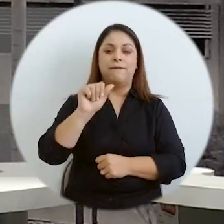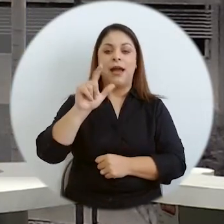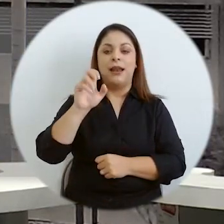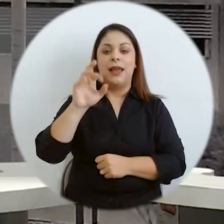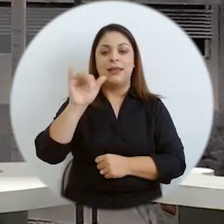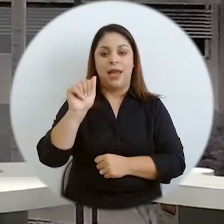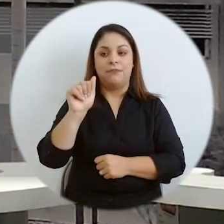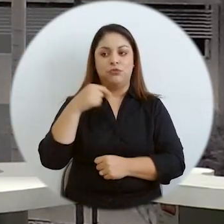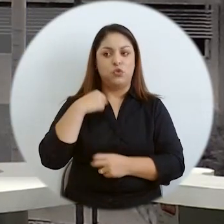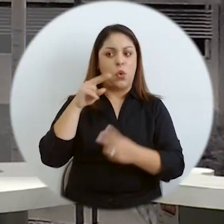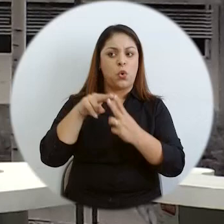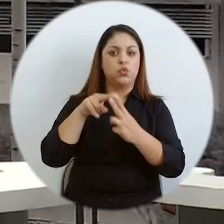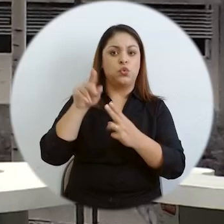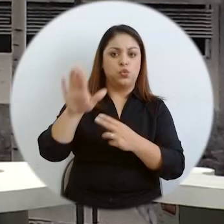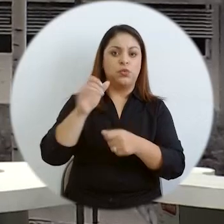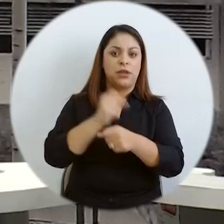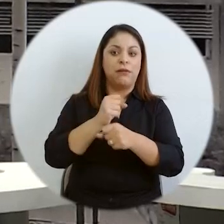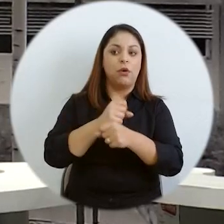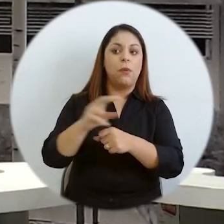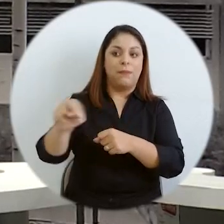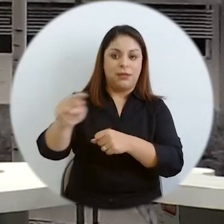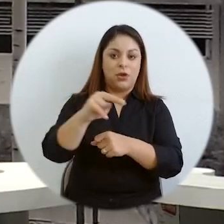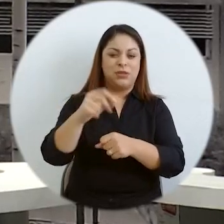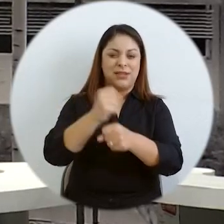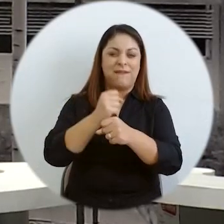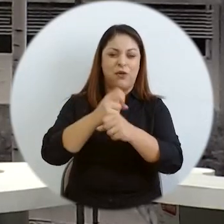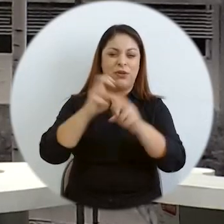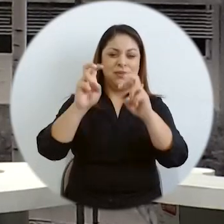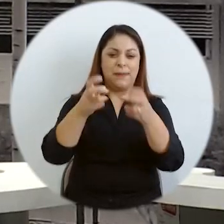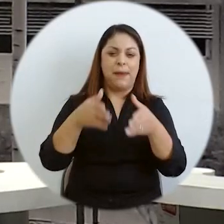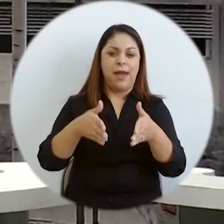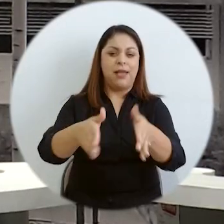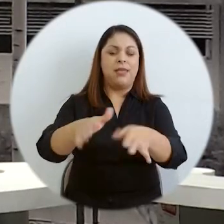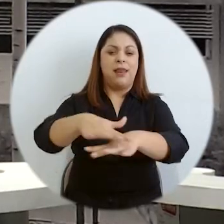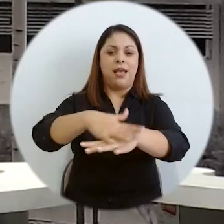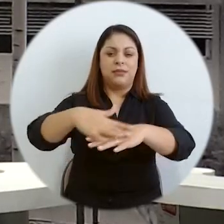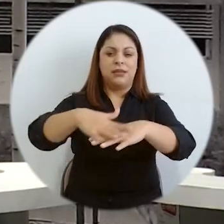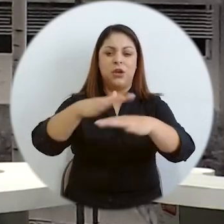haciendo, y el trabajo de ella es muy interesante porque